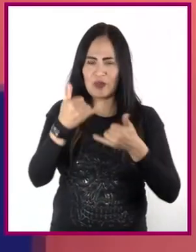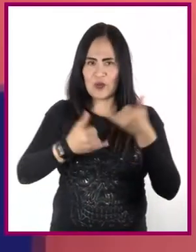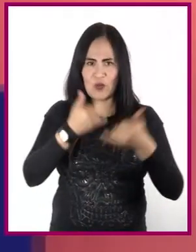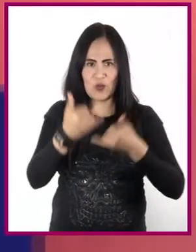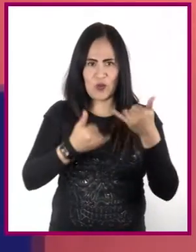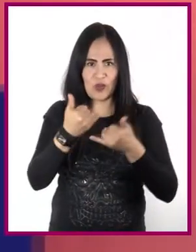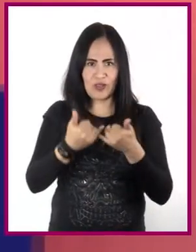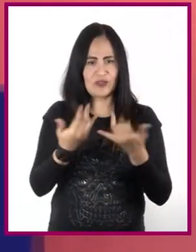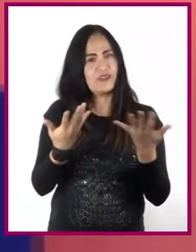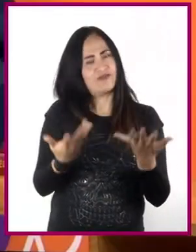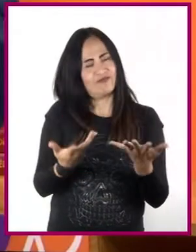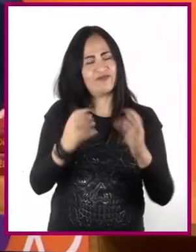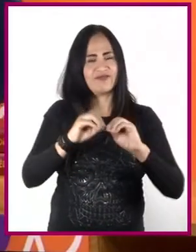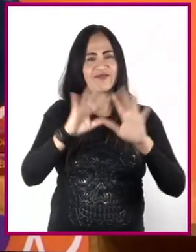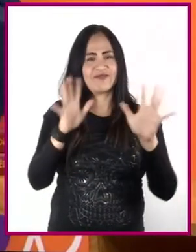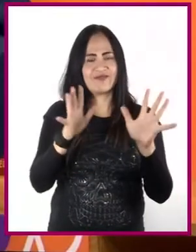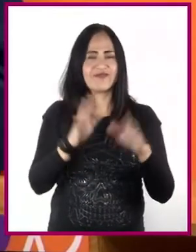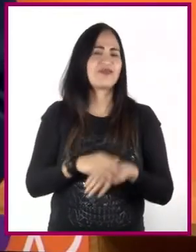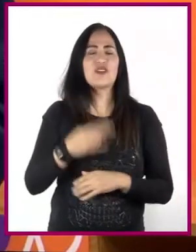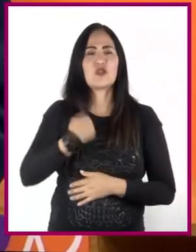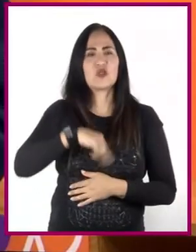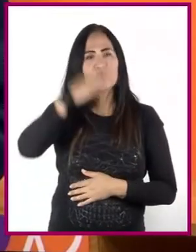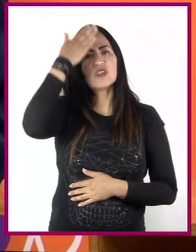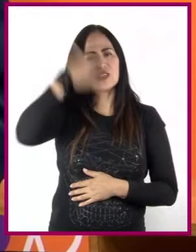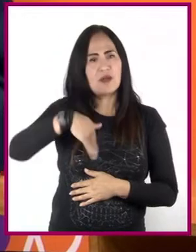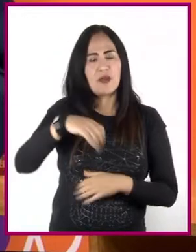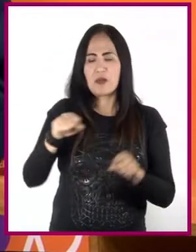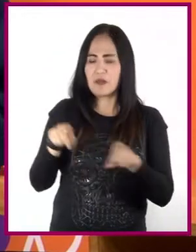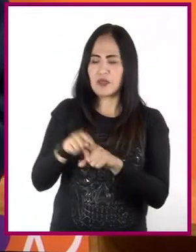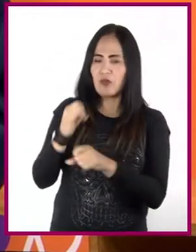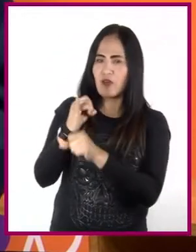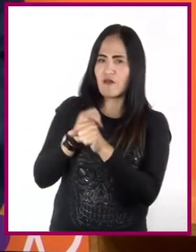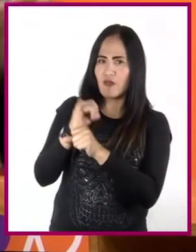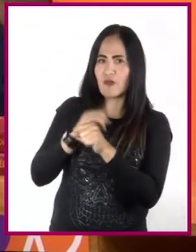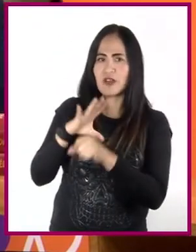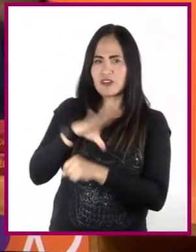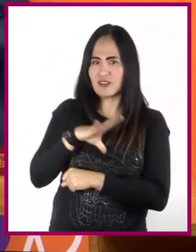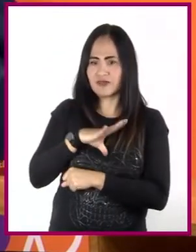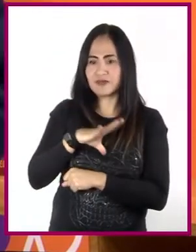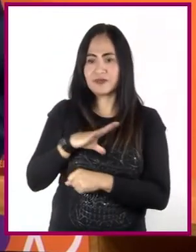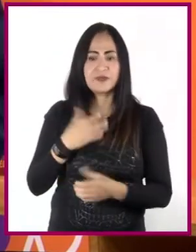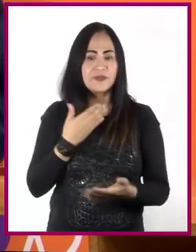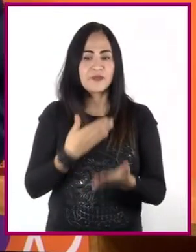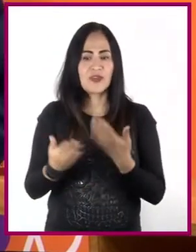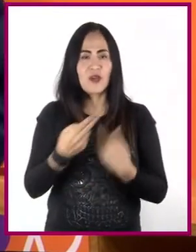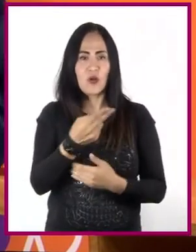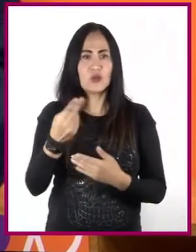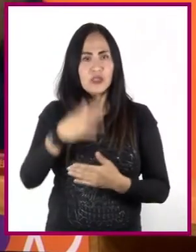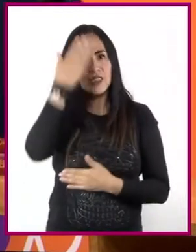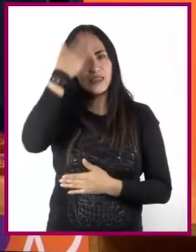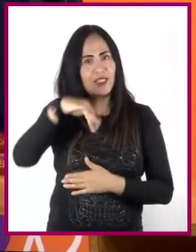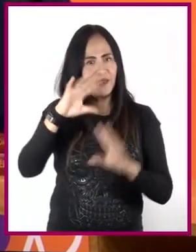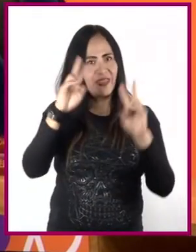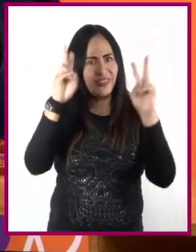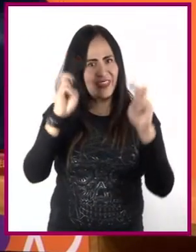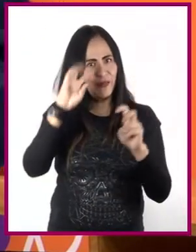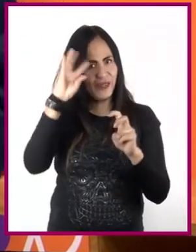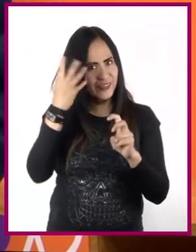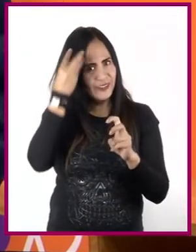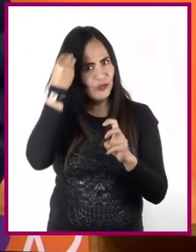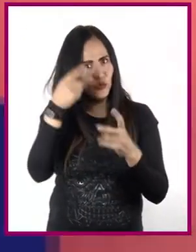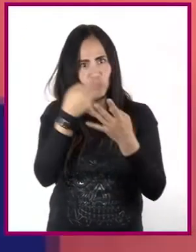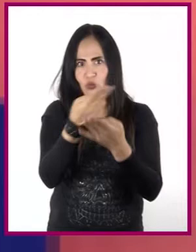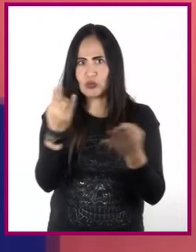supuesto, con lo que sabemos y la información que tenemos. Actualmente, ustedes saben de tecnología, ya hasta de